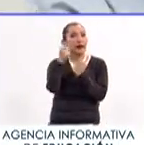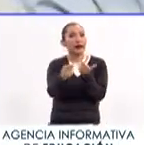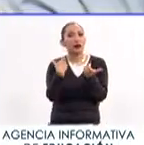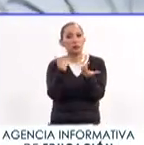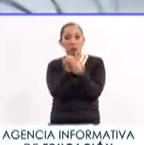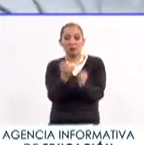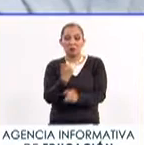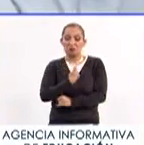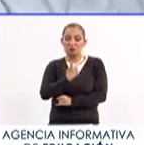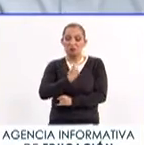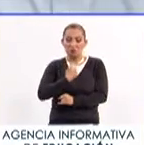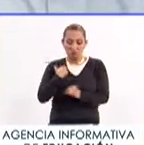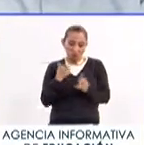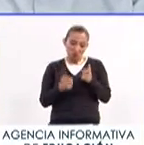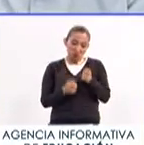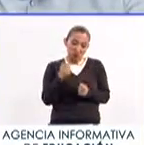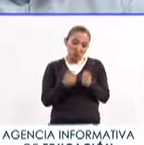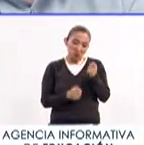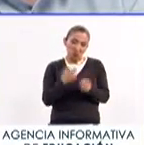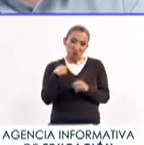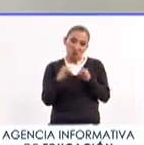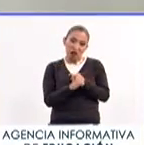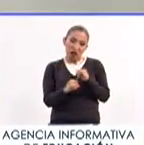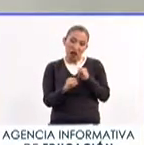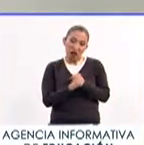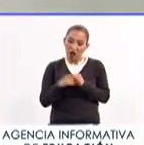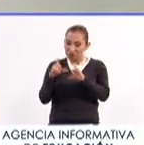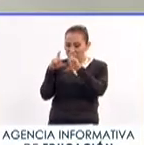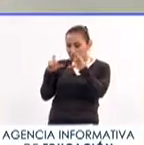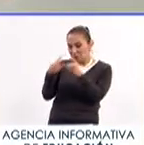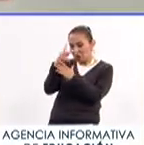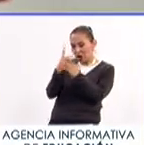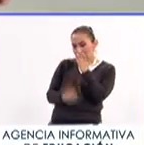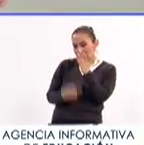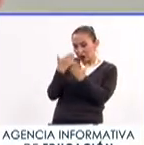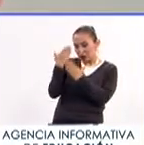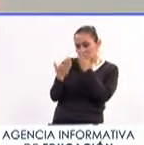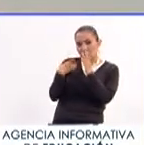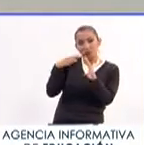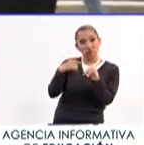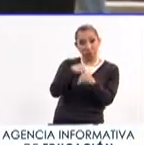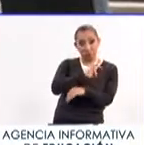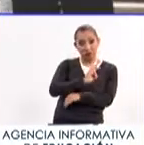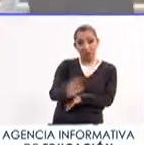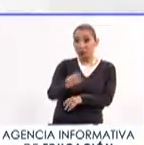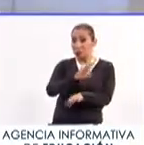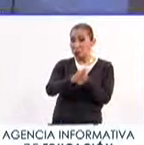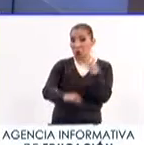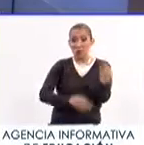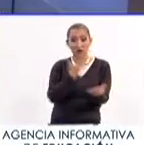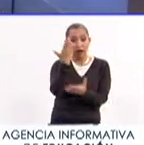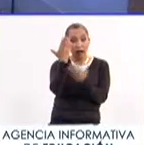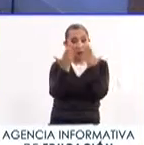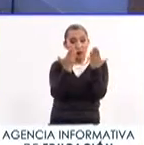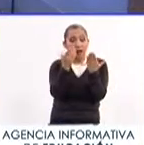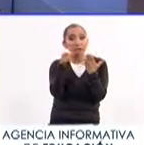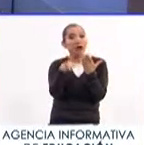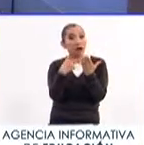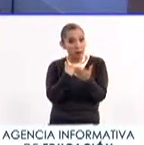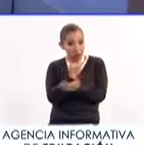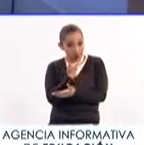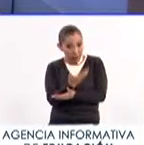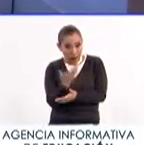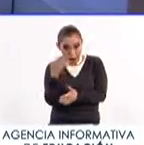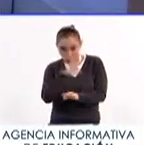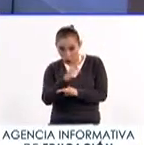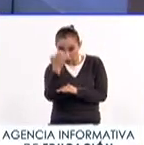manera independiente a través de medios digitales, plataformas y programas de estudio que están al alcance de todos. La pregunta es, ¿tenemos ese